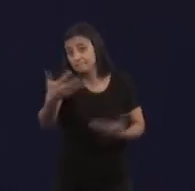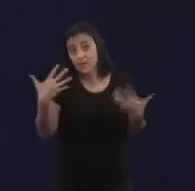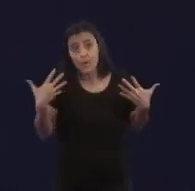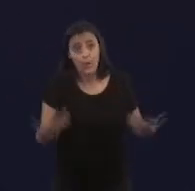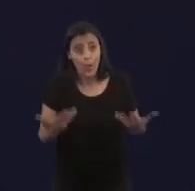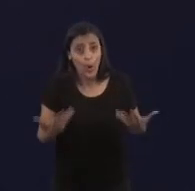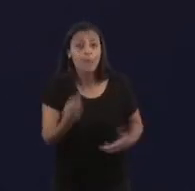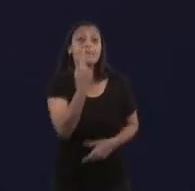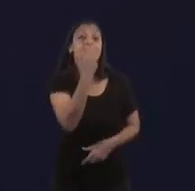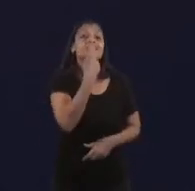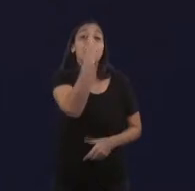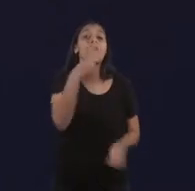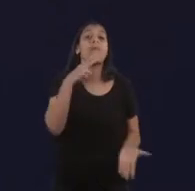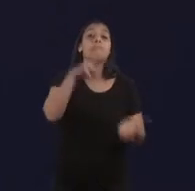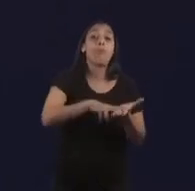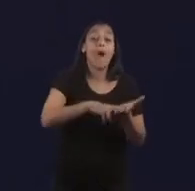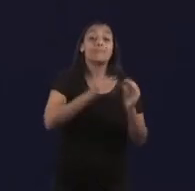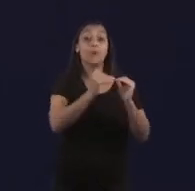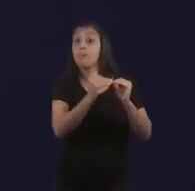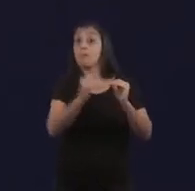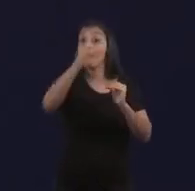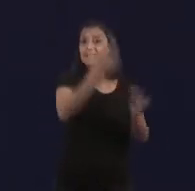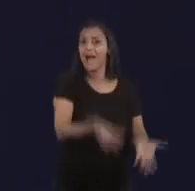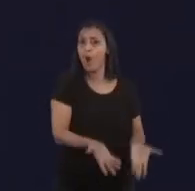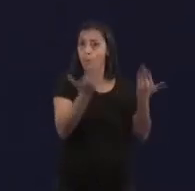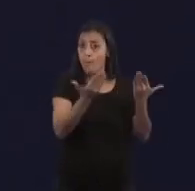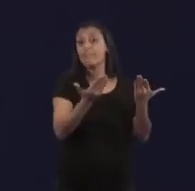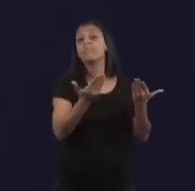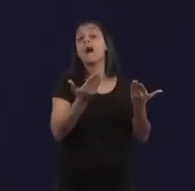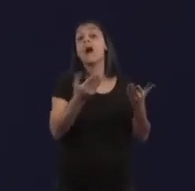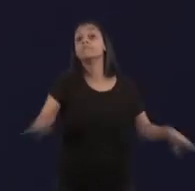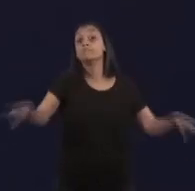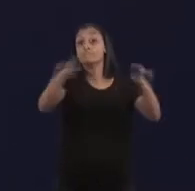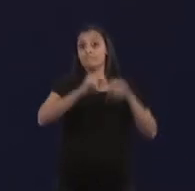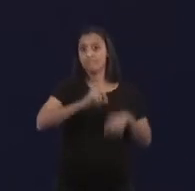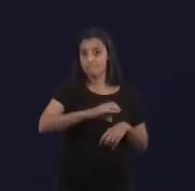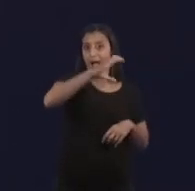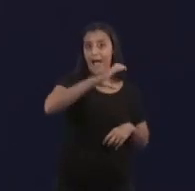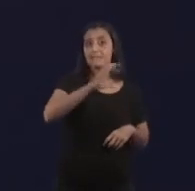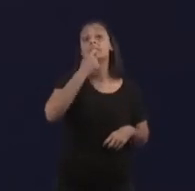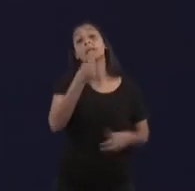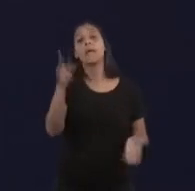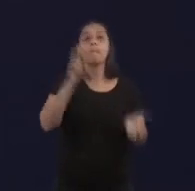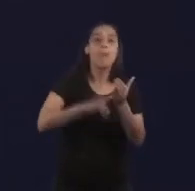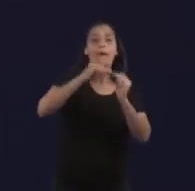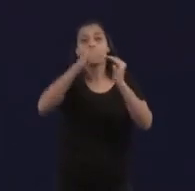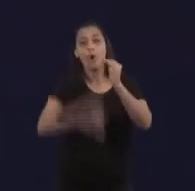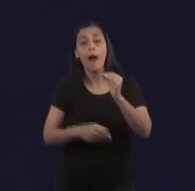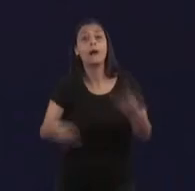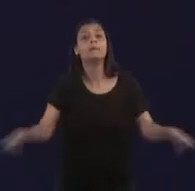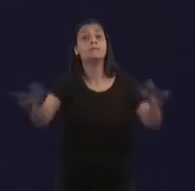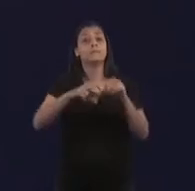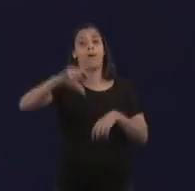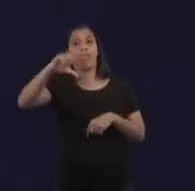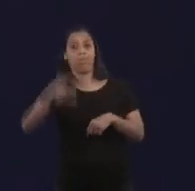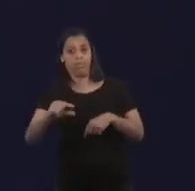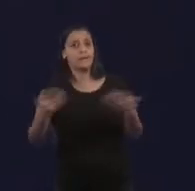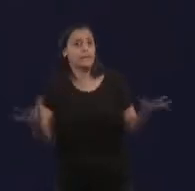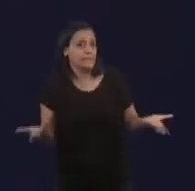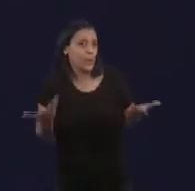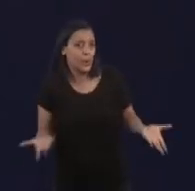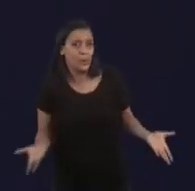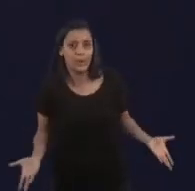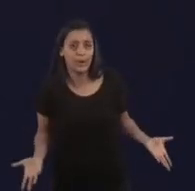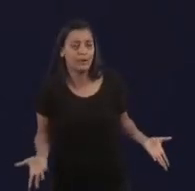Efectivamente, si un impuesto aumenta, la recaudación aumenta, y si un impuesto baja, la recaudación baja.